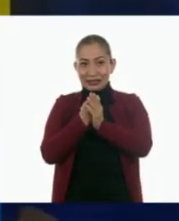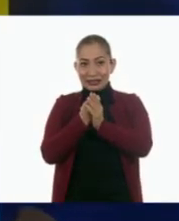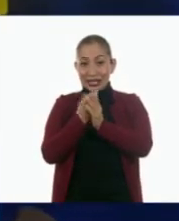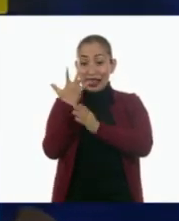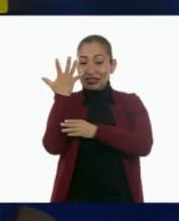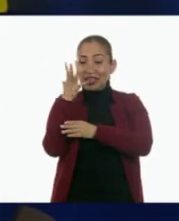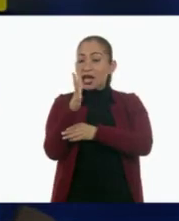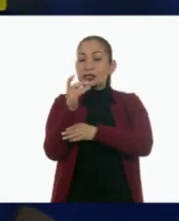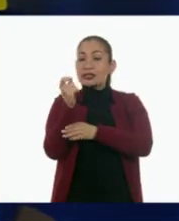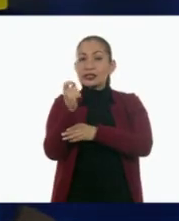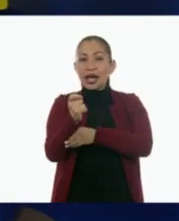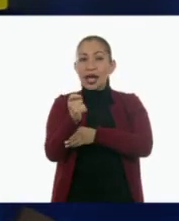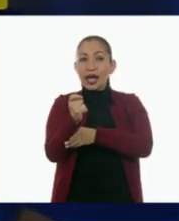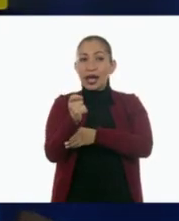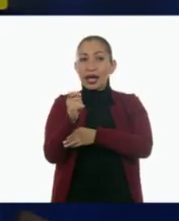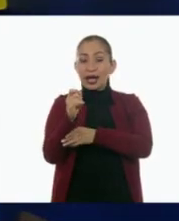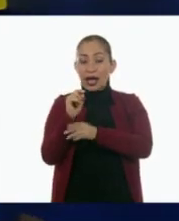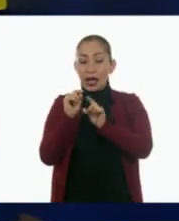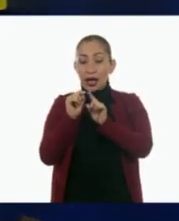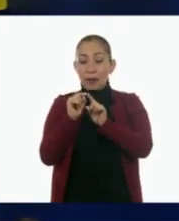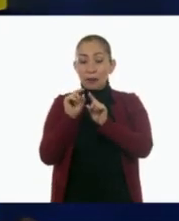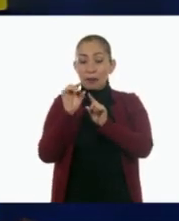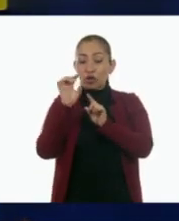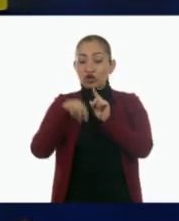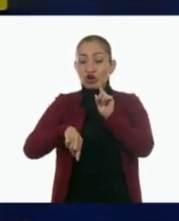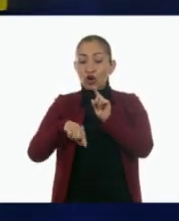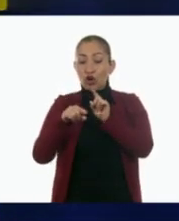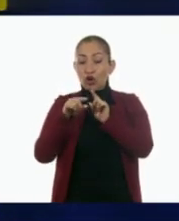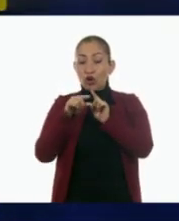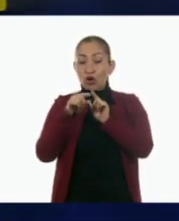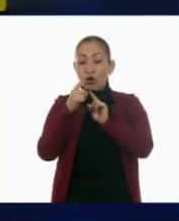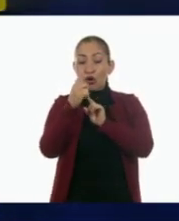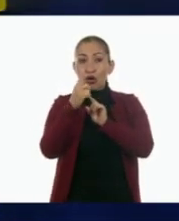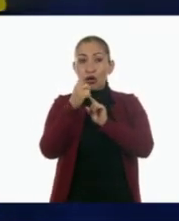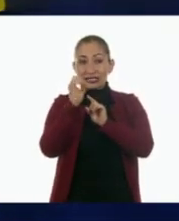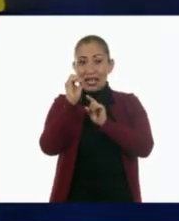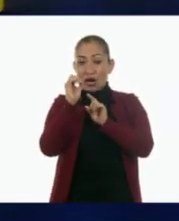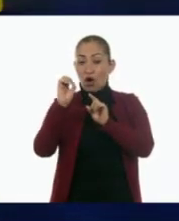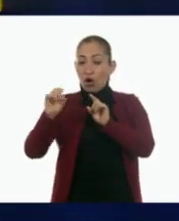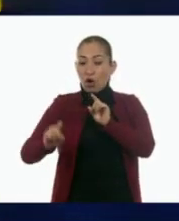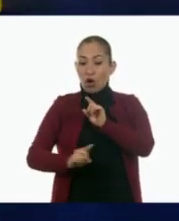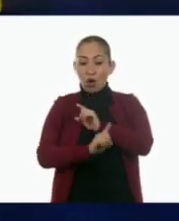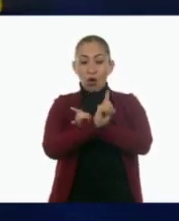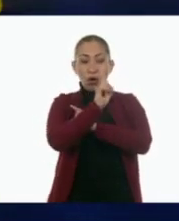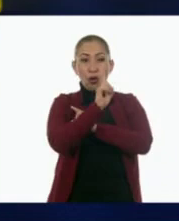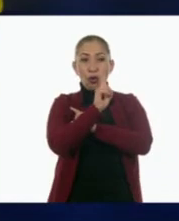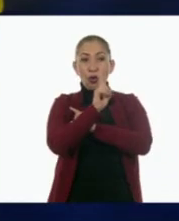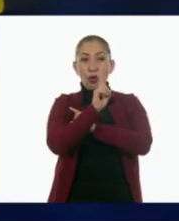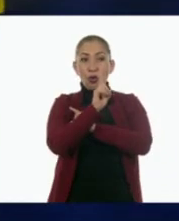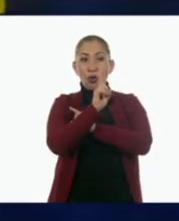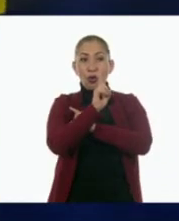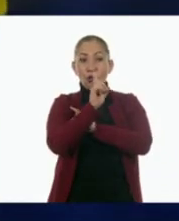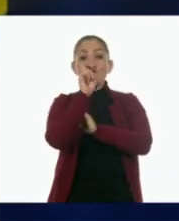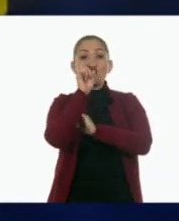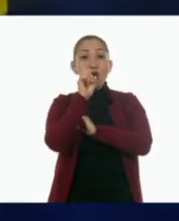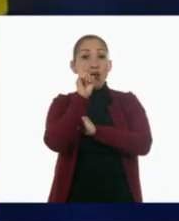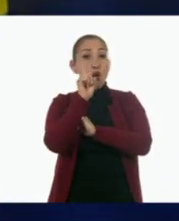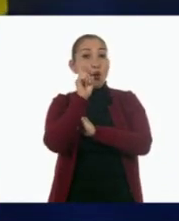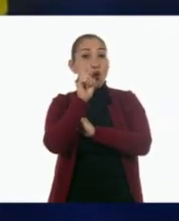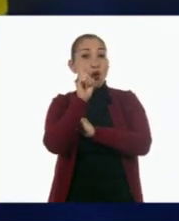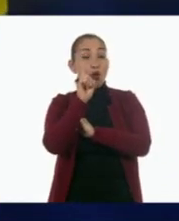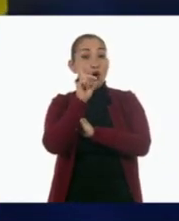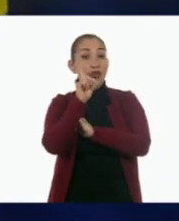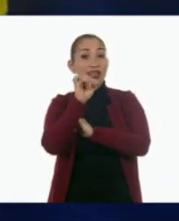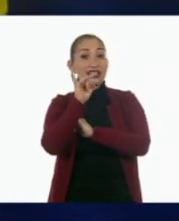un 10 después de un punto, pues puedo quitar el punto, digo el 0, y me queda solamente un